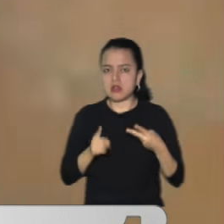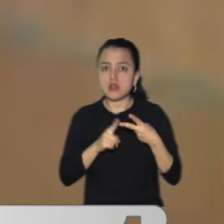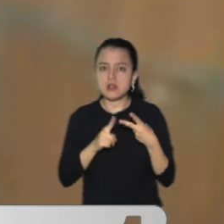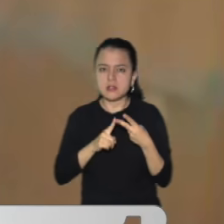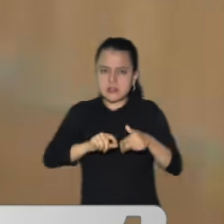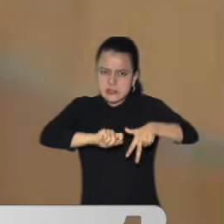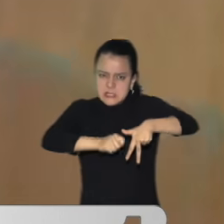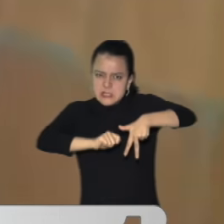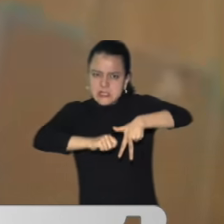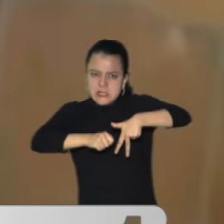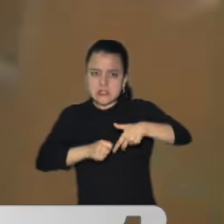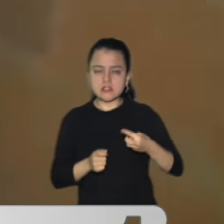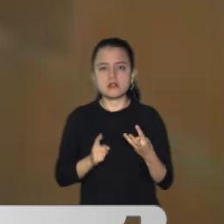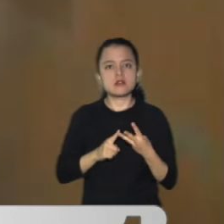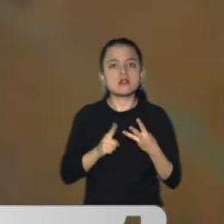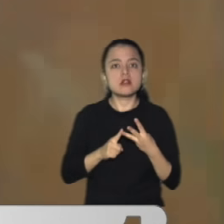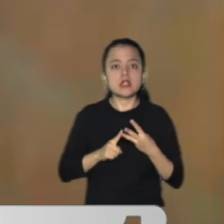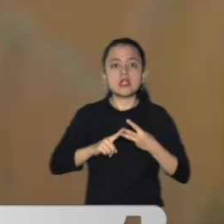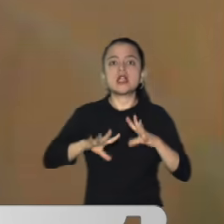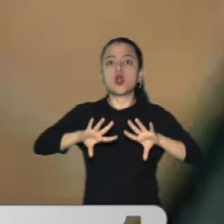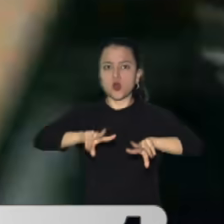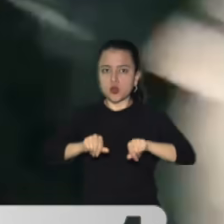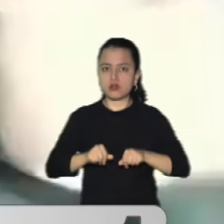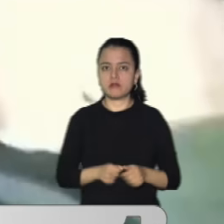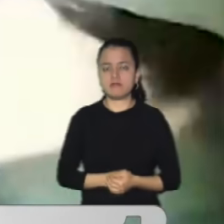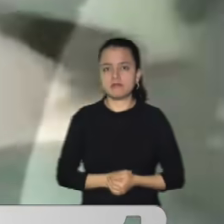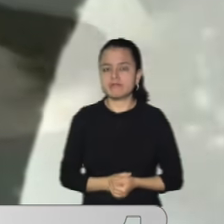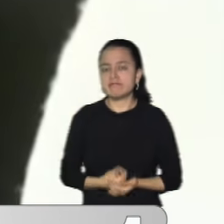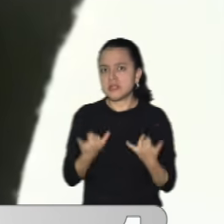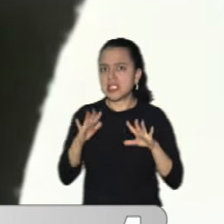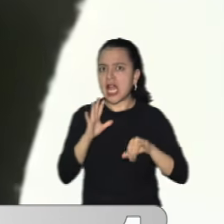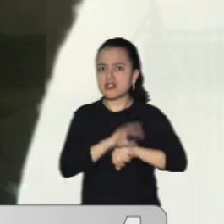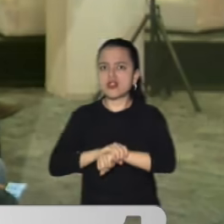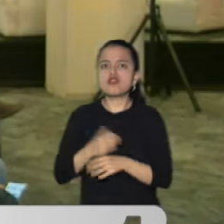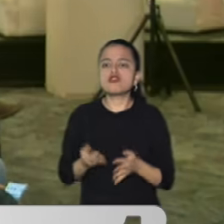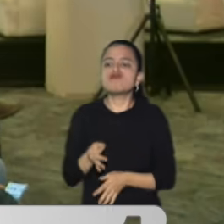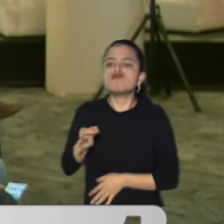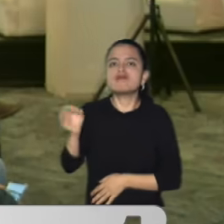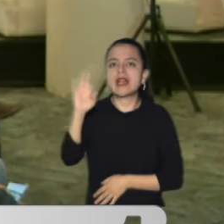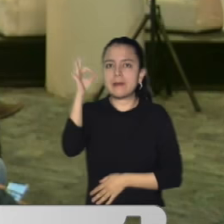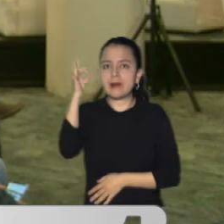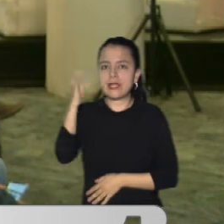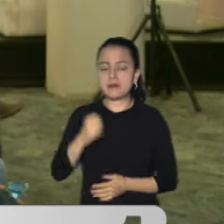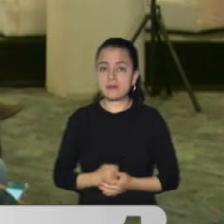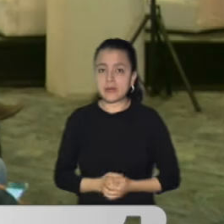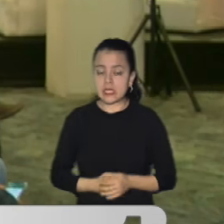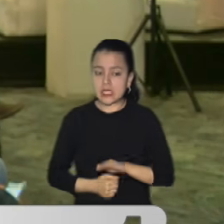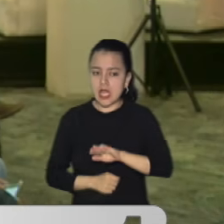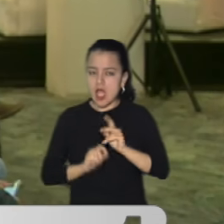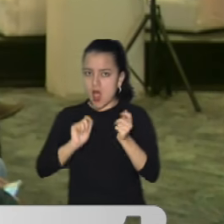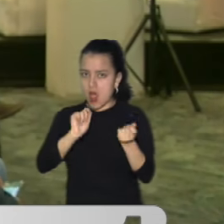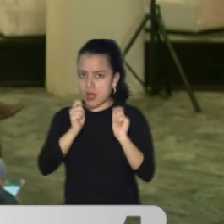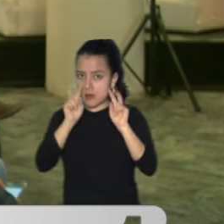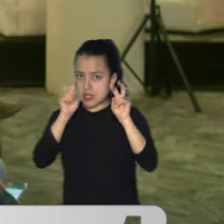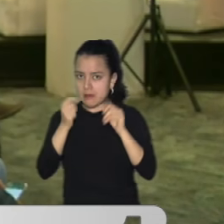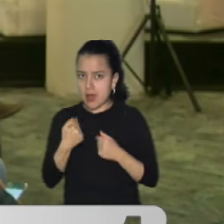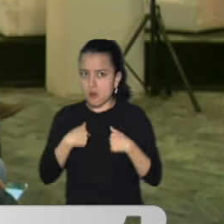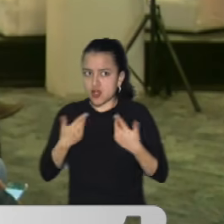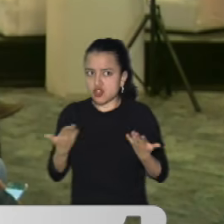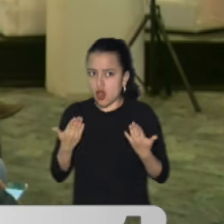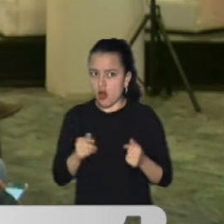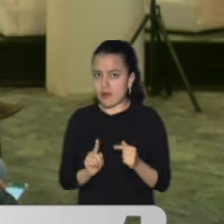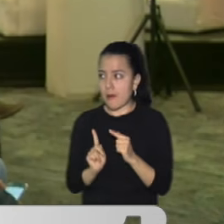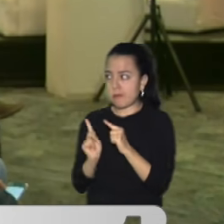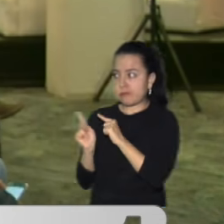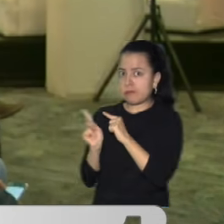las últimas horas en el municipio de Palmira, Valle del Cauca. Y ahora cambiamos de tema, porque a esta hora el ministro de Trabajo, Ángel